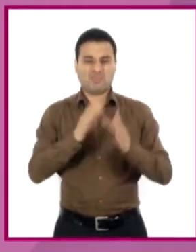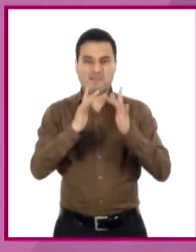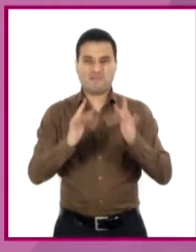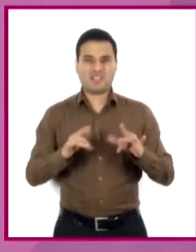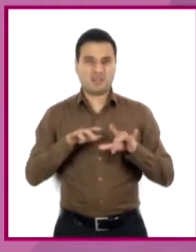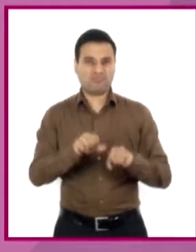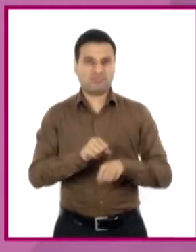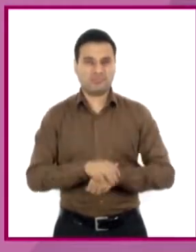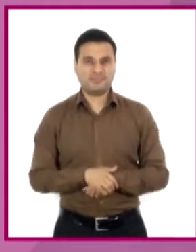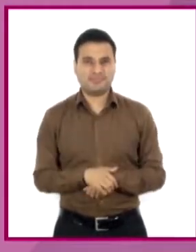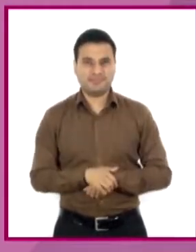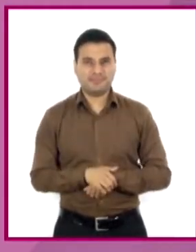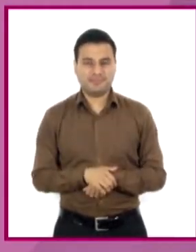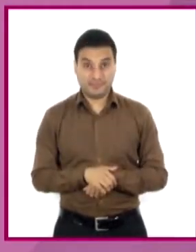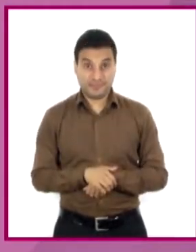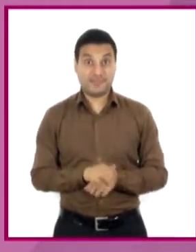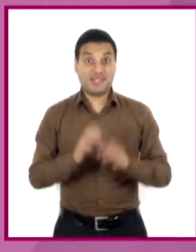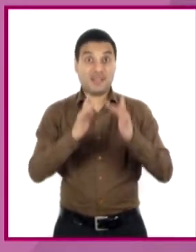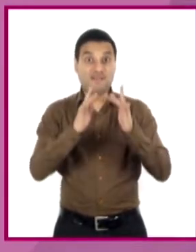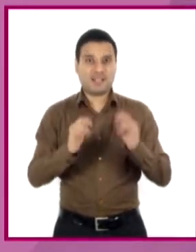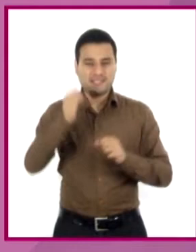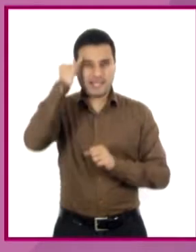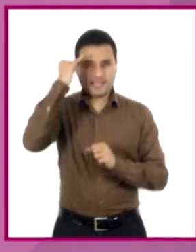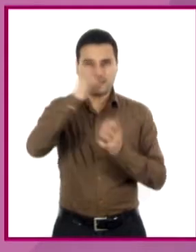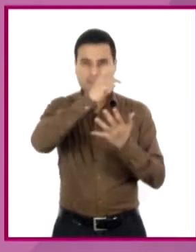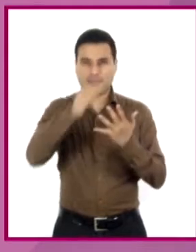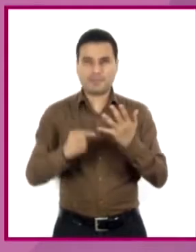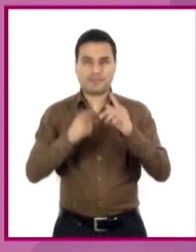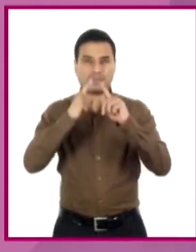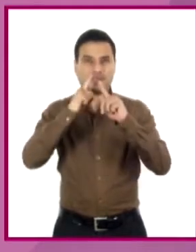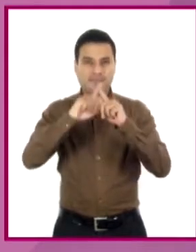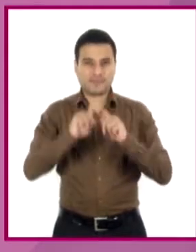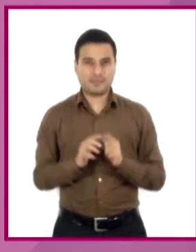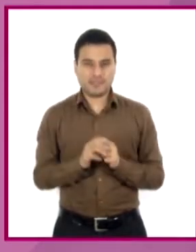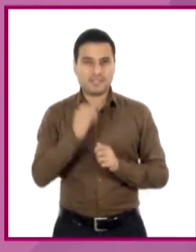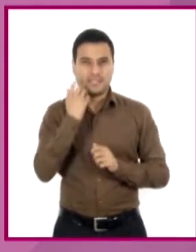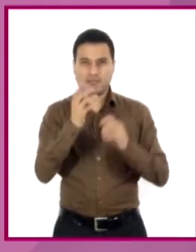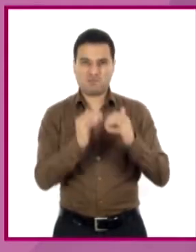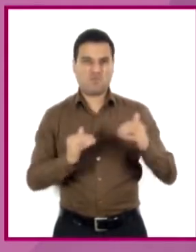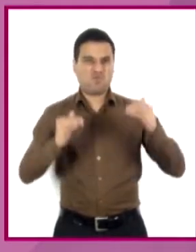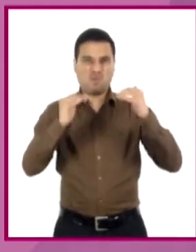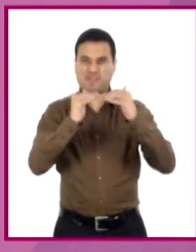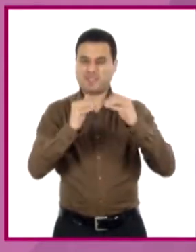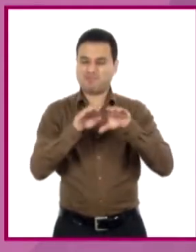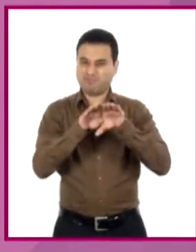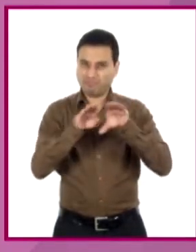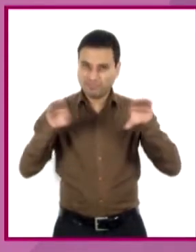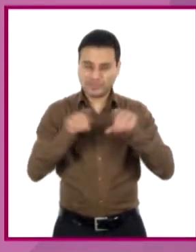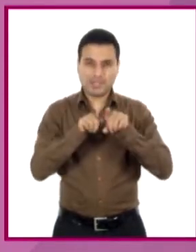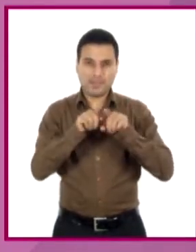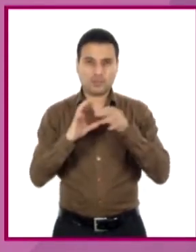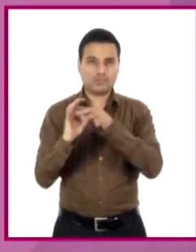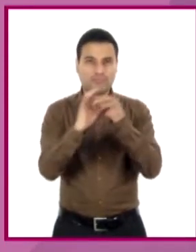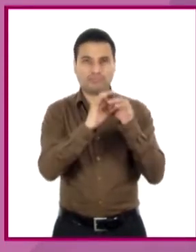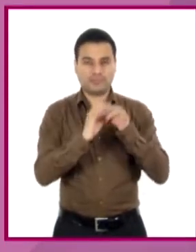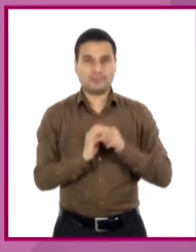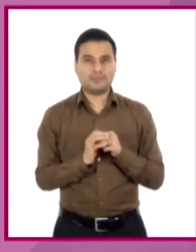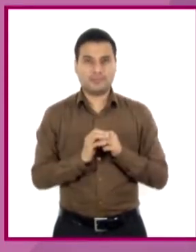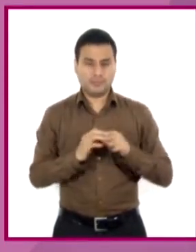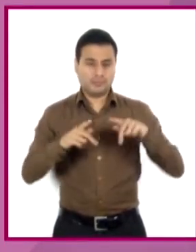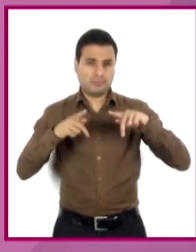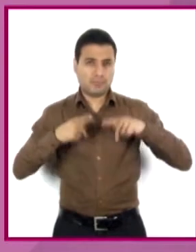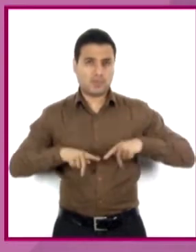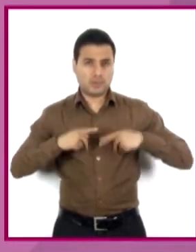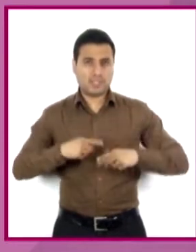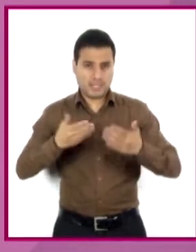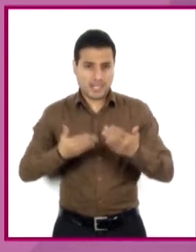Los franceses difundían las ideas revolucionarias de libertad, igualdad y fraternidad. Los hombres han nacido y